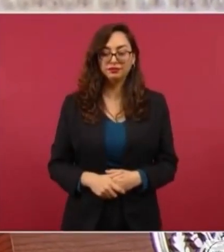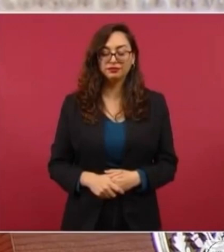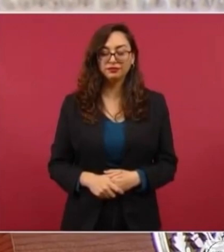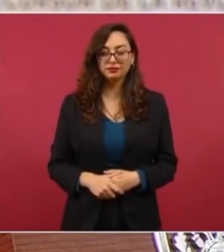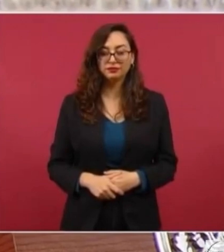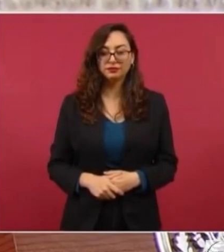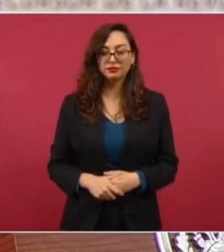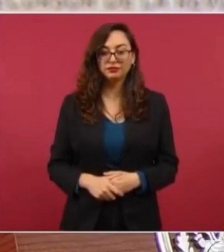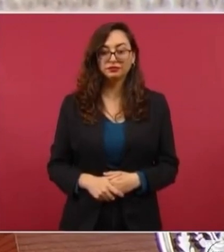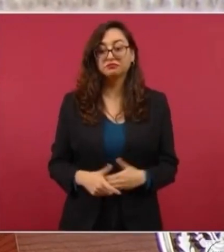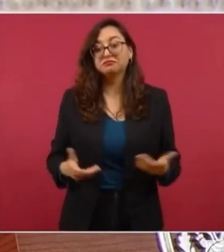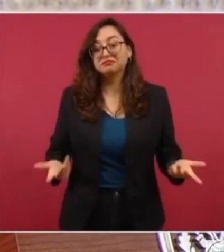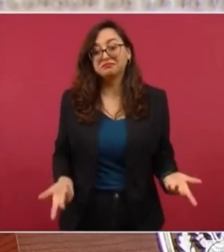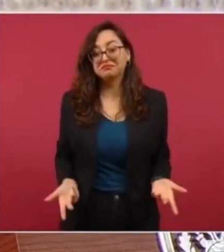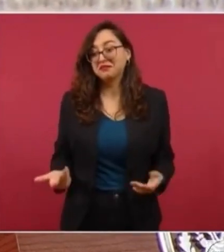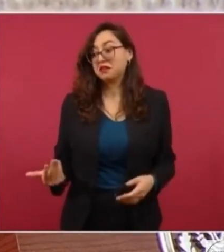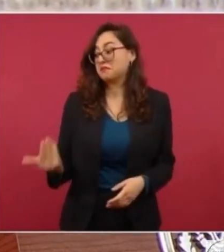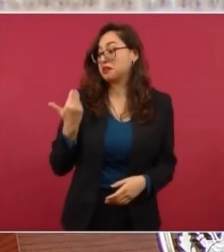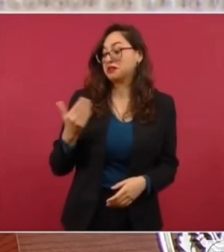Y el caso de Calderón,